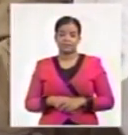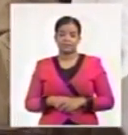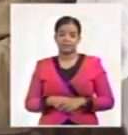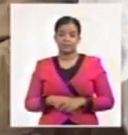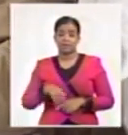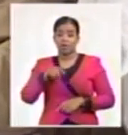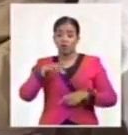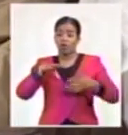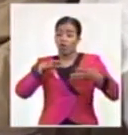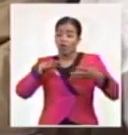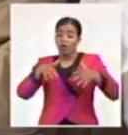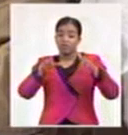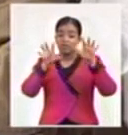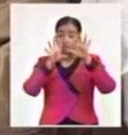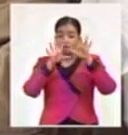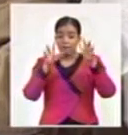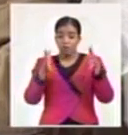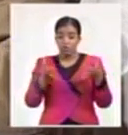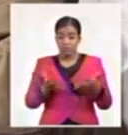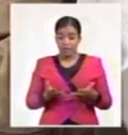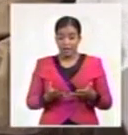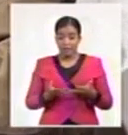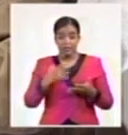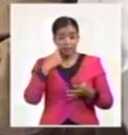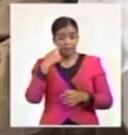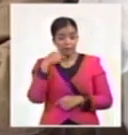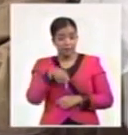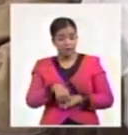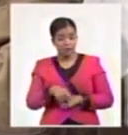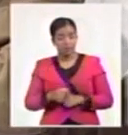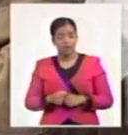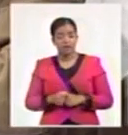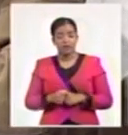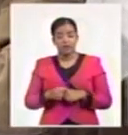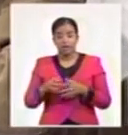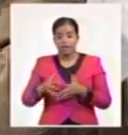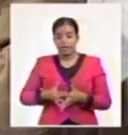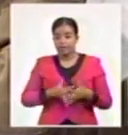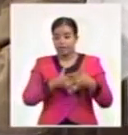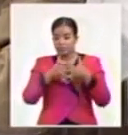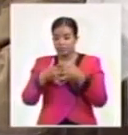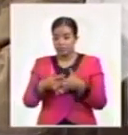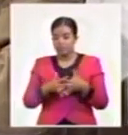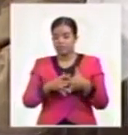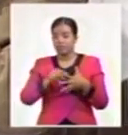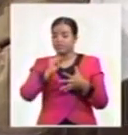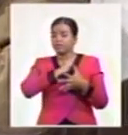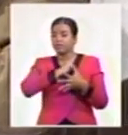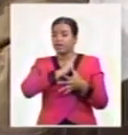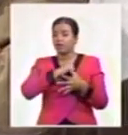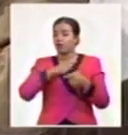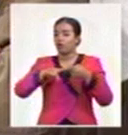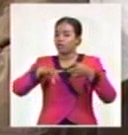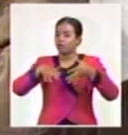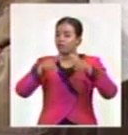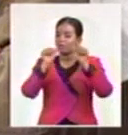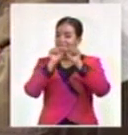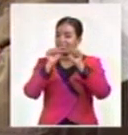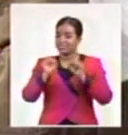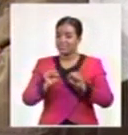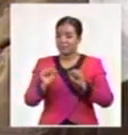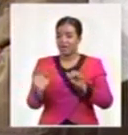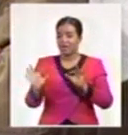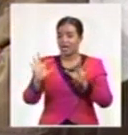mundial que estamos viviendo, en la cual Estados Unidos trata de renovar su sistema de alianzas, muchas de las cuales